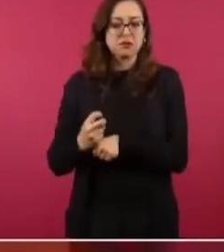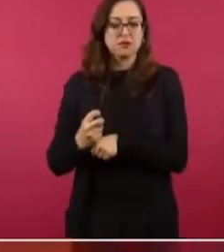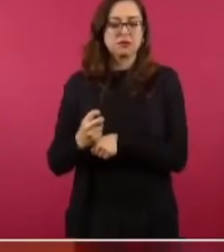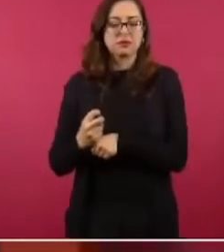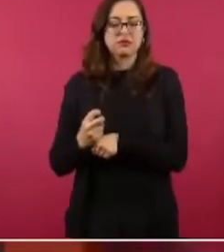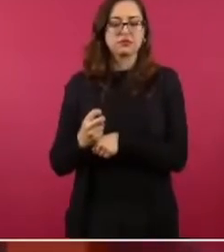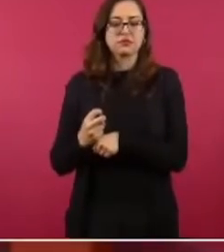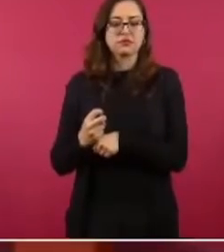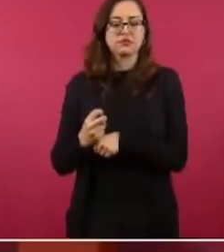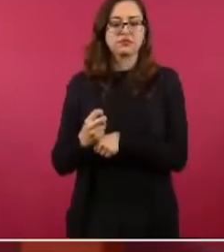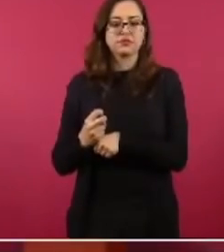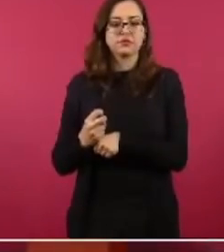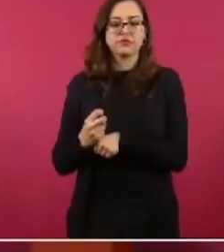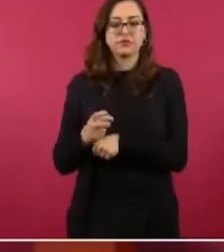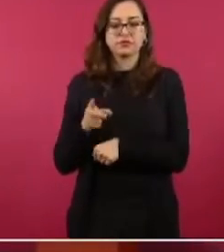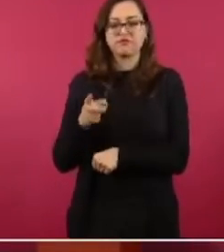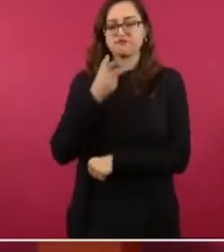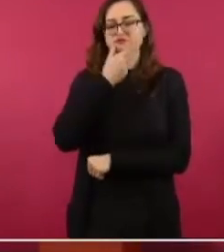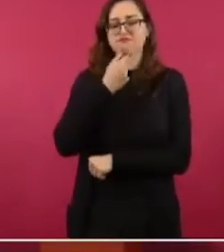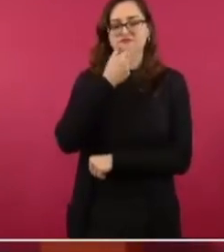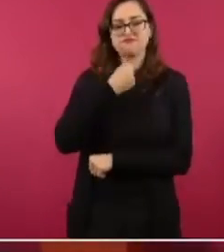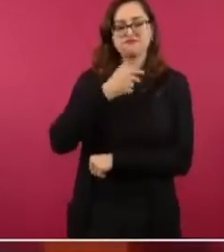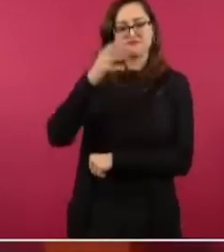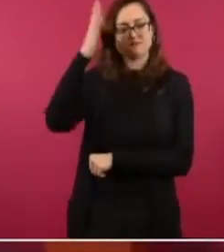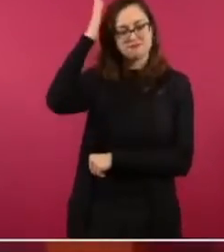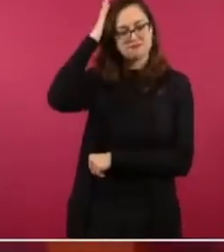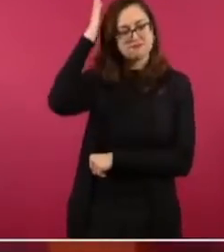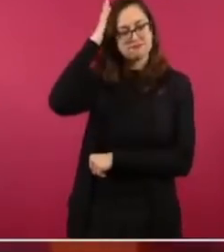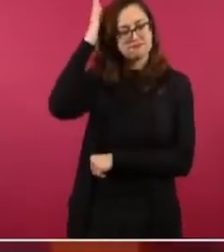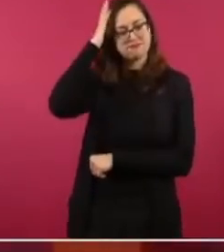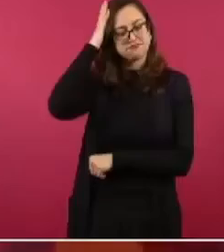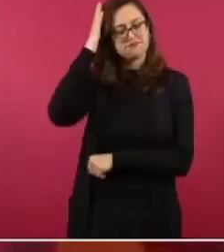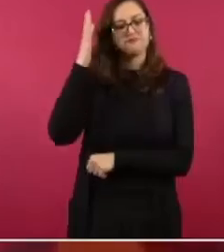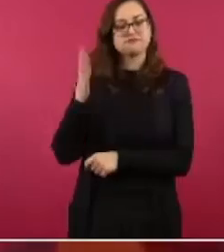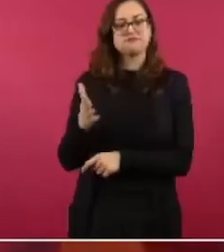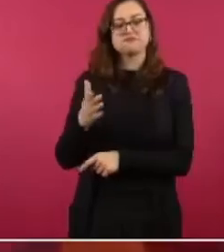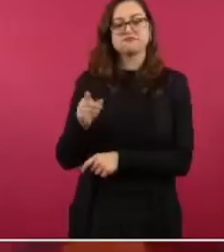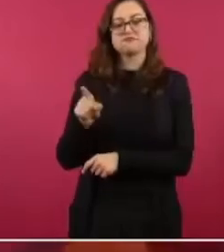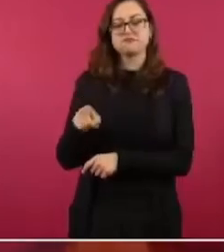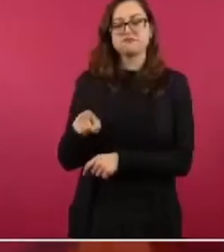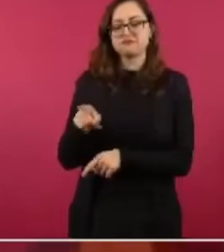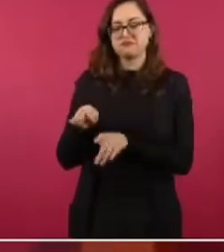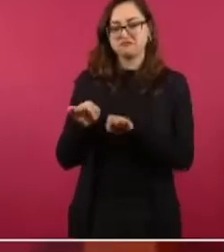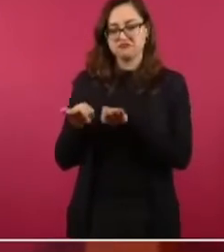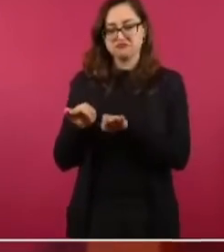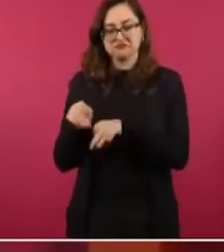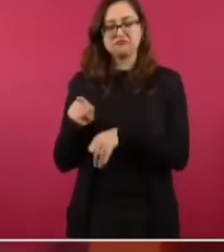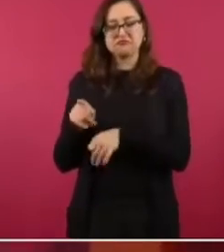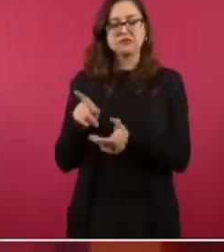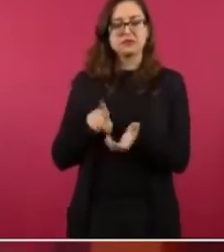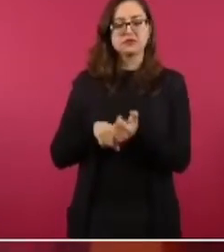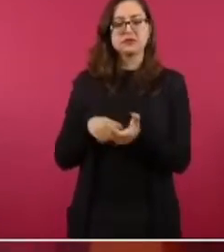que era dirigente de la oposición laborista,